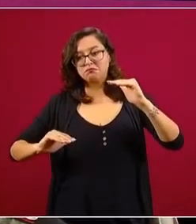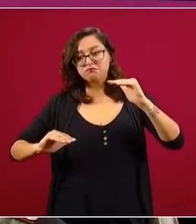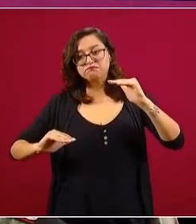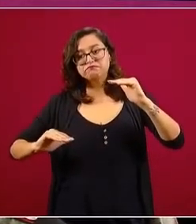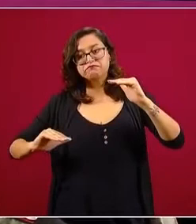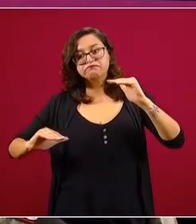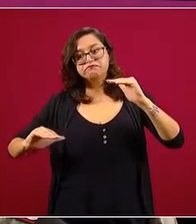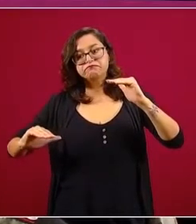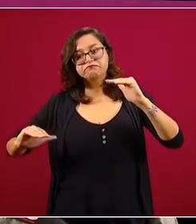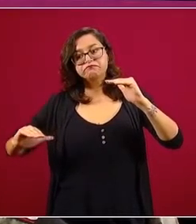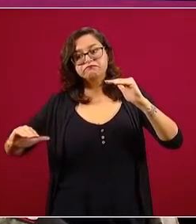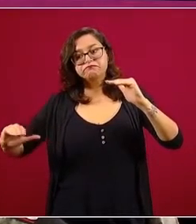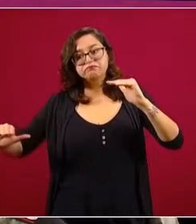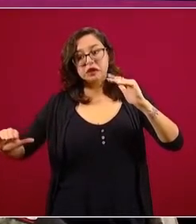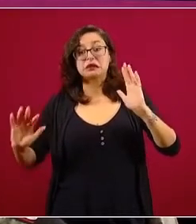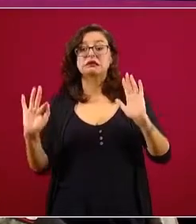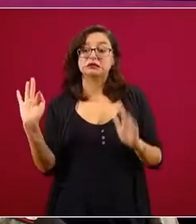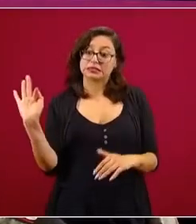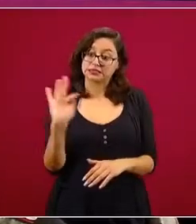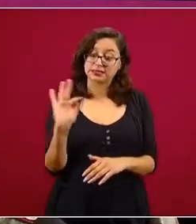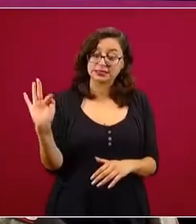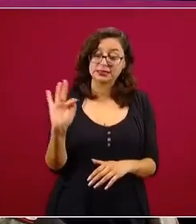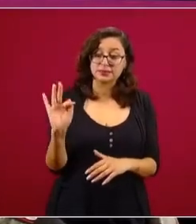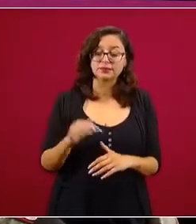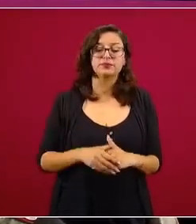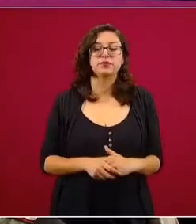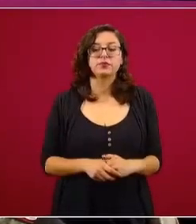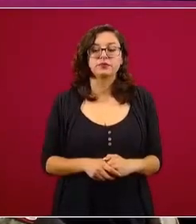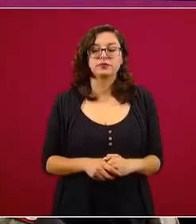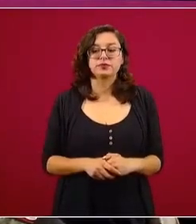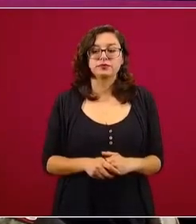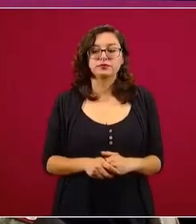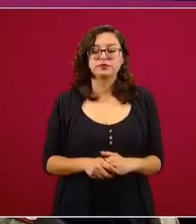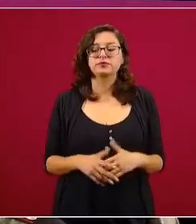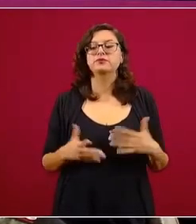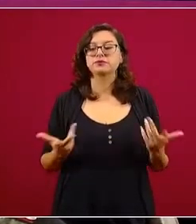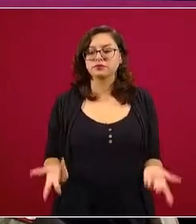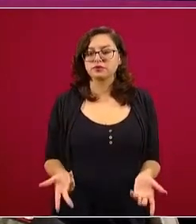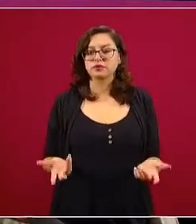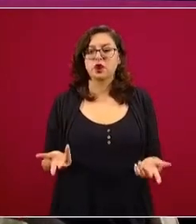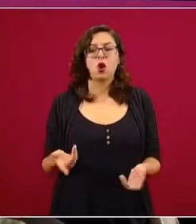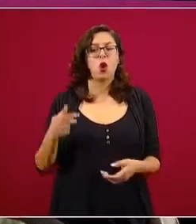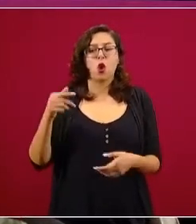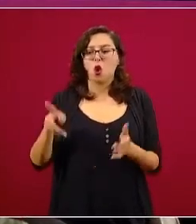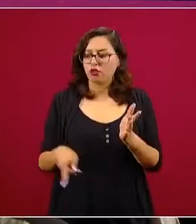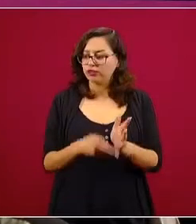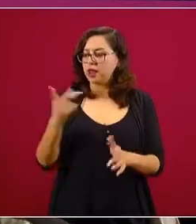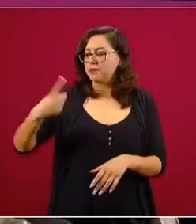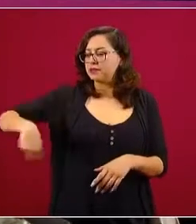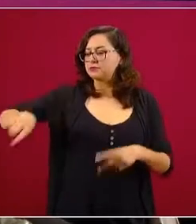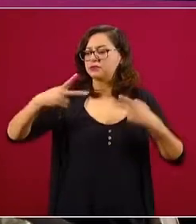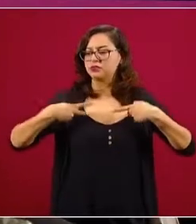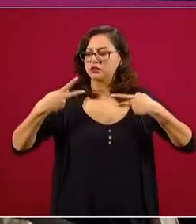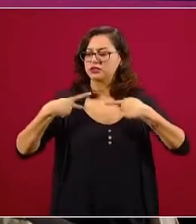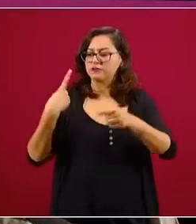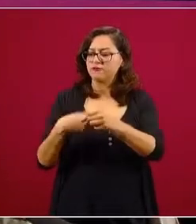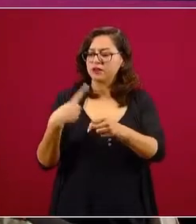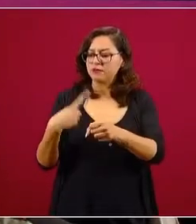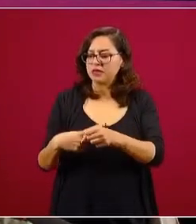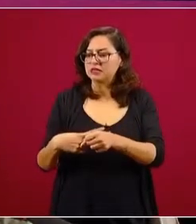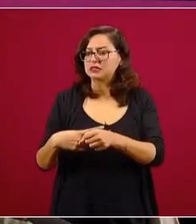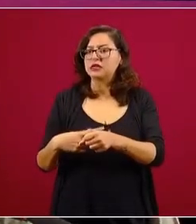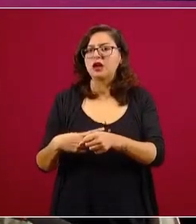de descenso. Porcentaje de positividad, el día de hoy también vuelve nuevamente a abrir en 43%, esto también es una